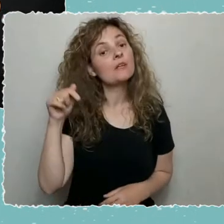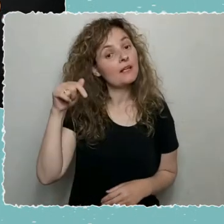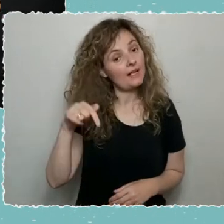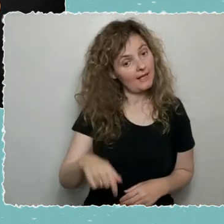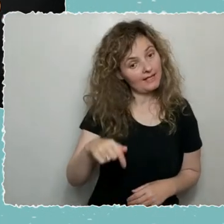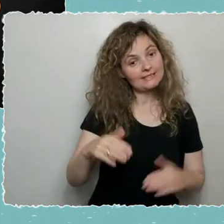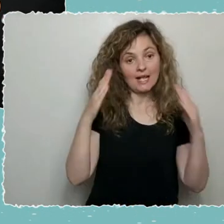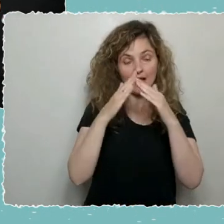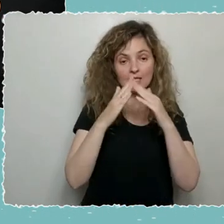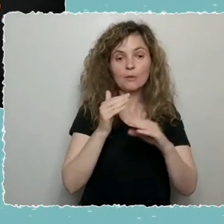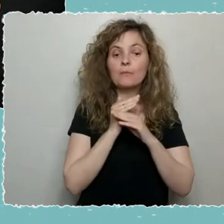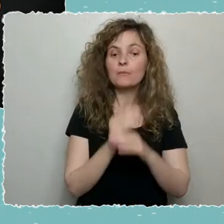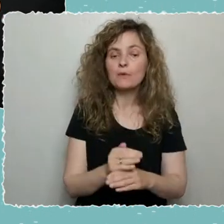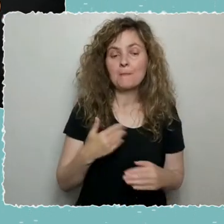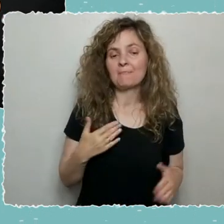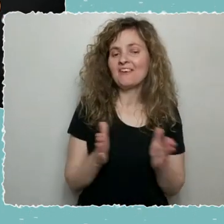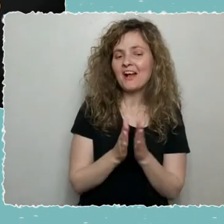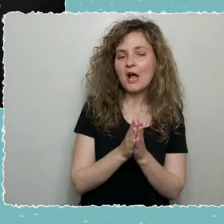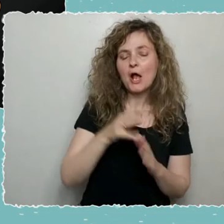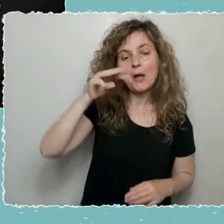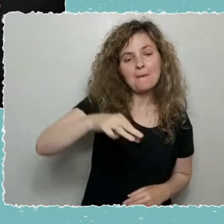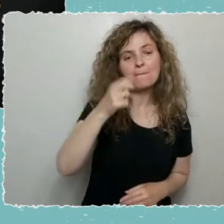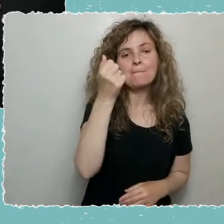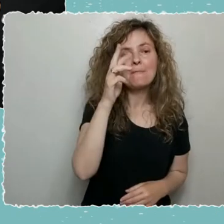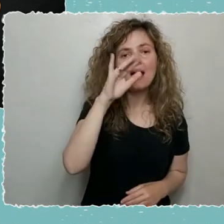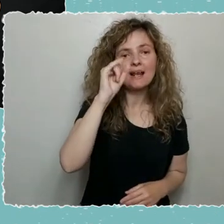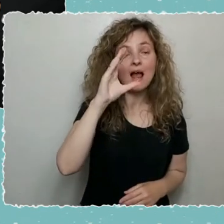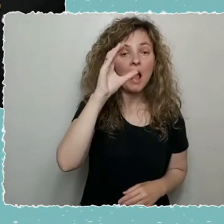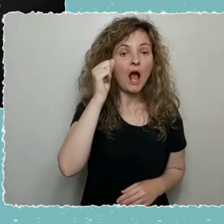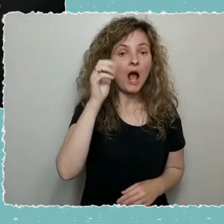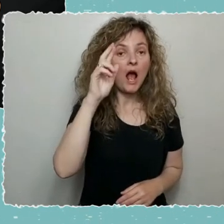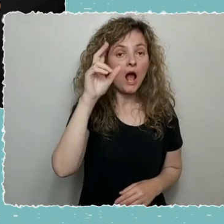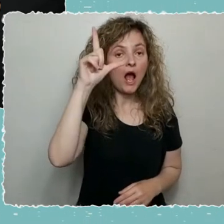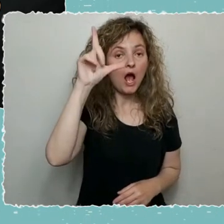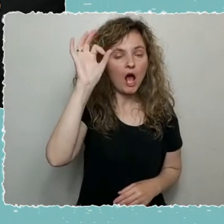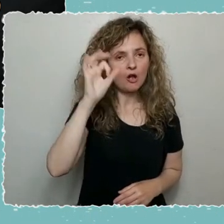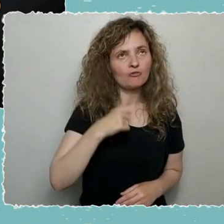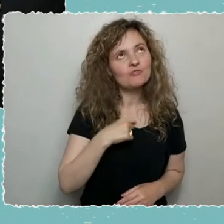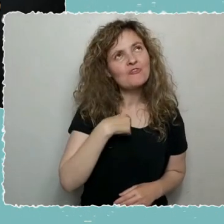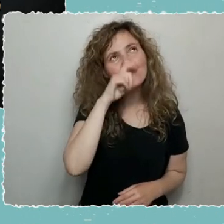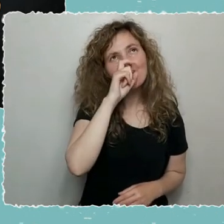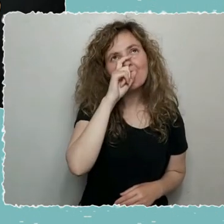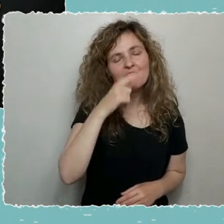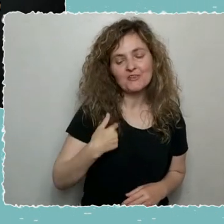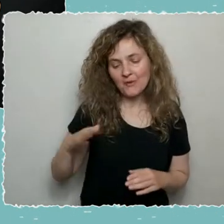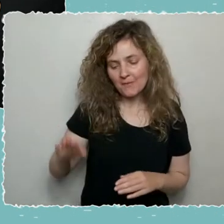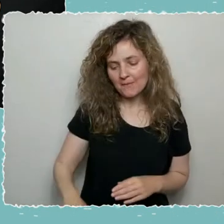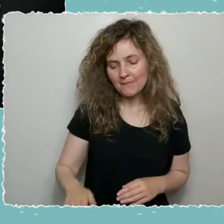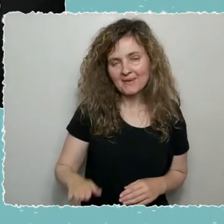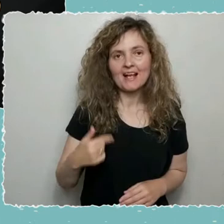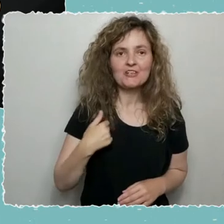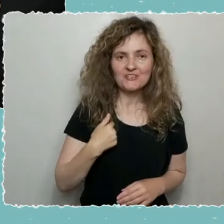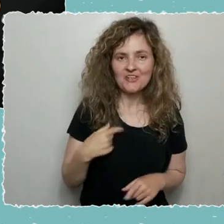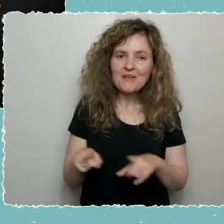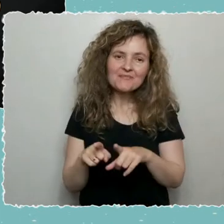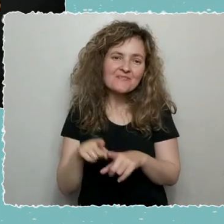Esta casiña deixaron aquí os meus compañeiros de migallas, María e Carlos. E lembreime de que cando eu era pequena, a miña irmá e